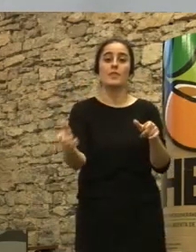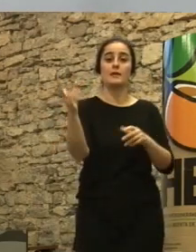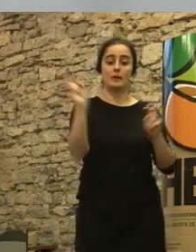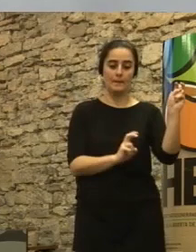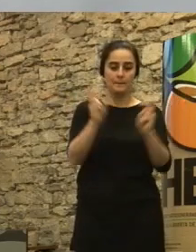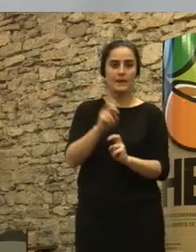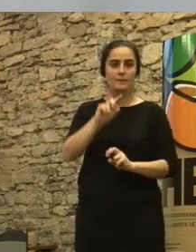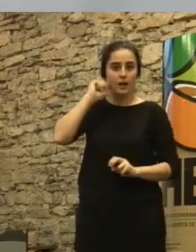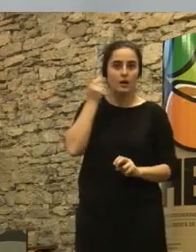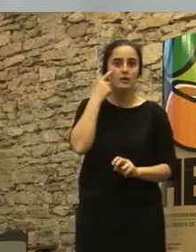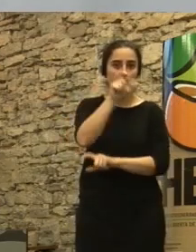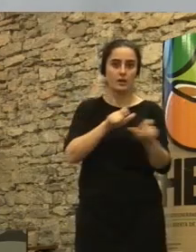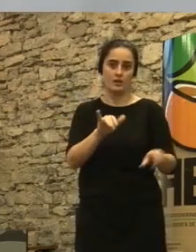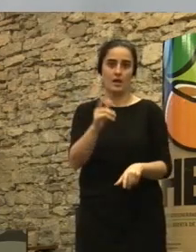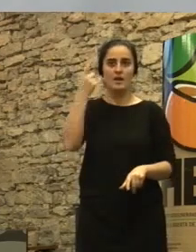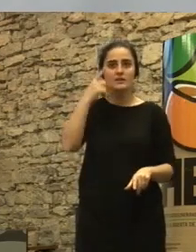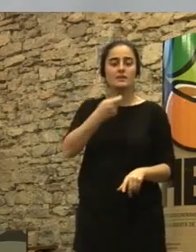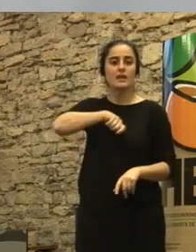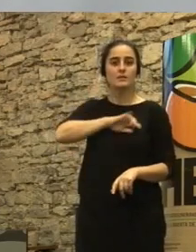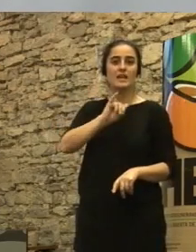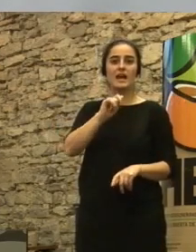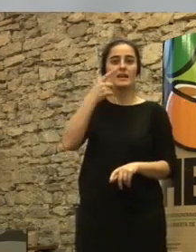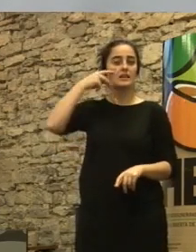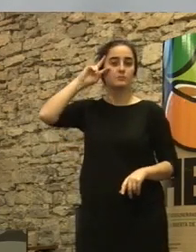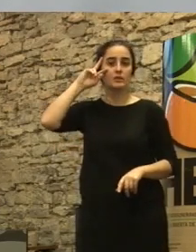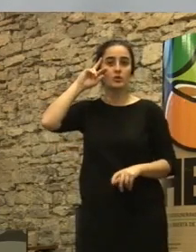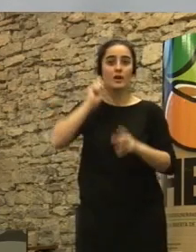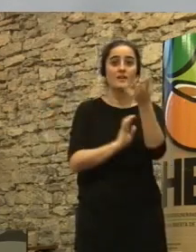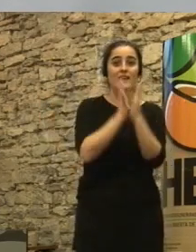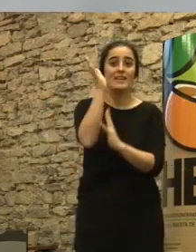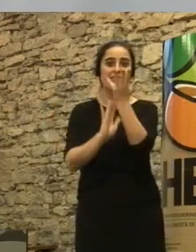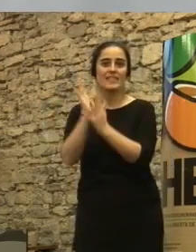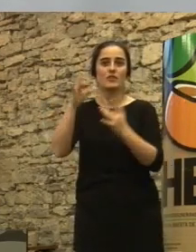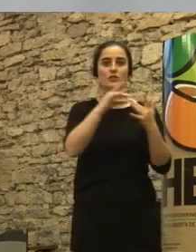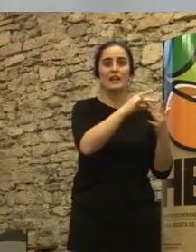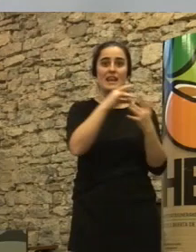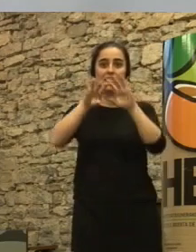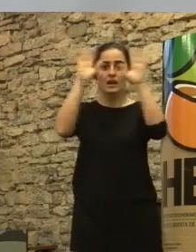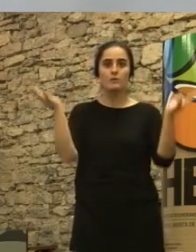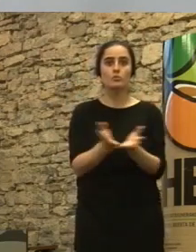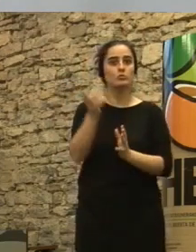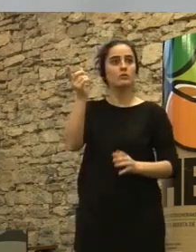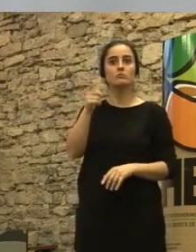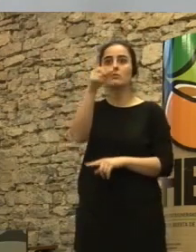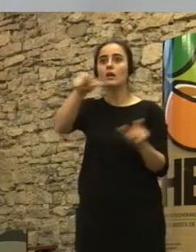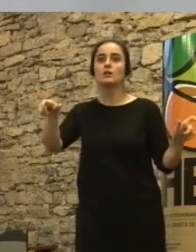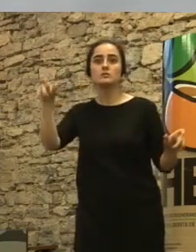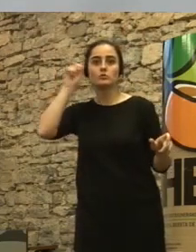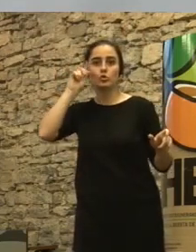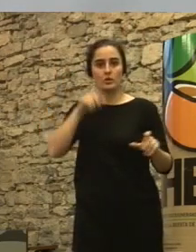esta gente. ¿Tú sabes que en España tenemos un experto en incendios líder en el mundo? Nadie lo sabe, en Girona o por